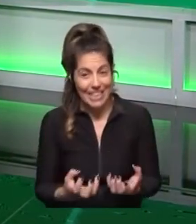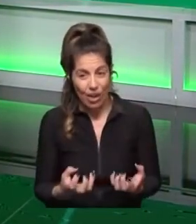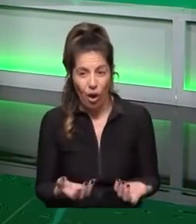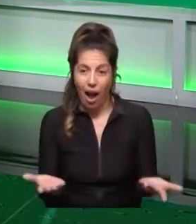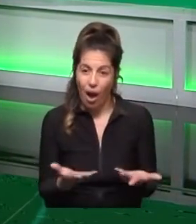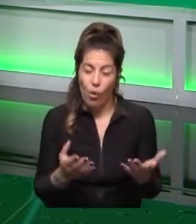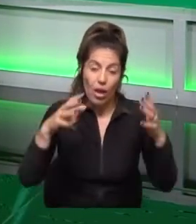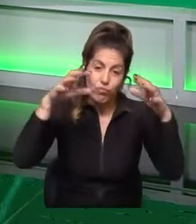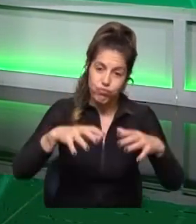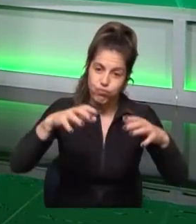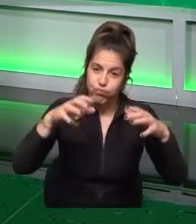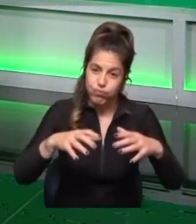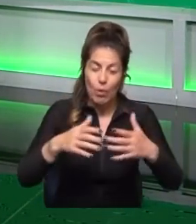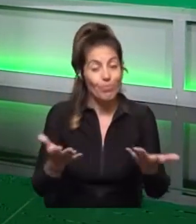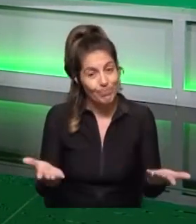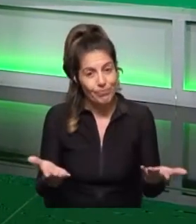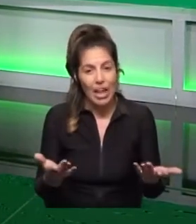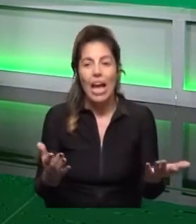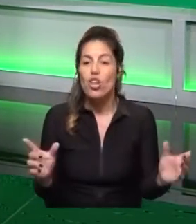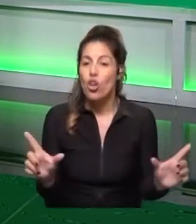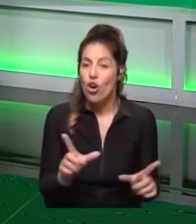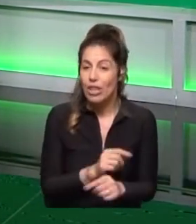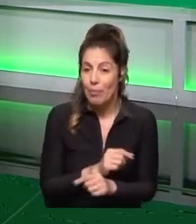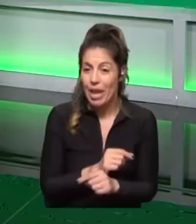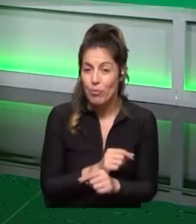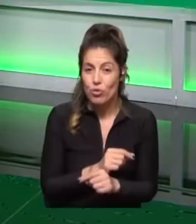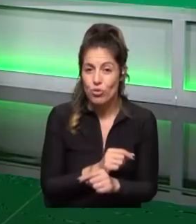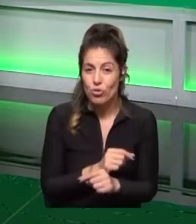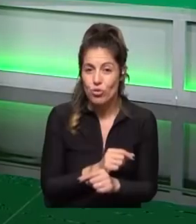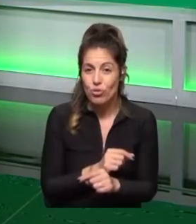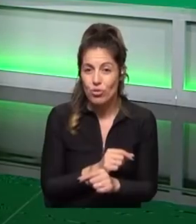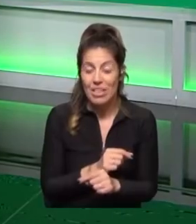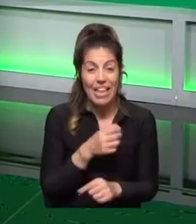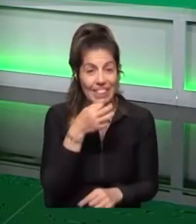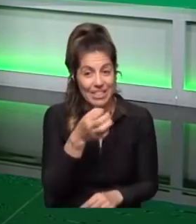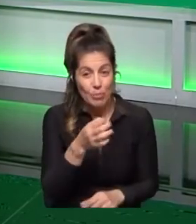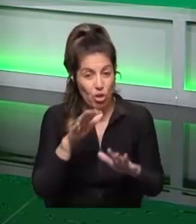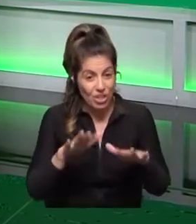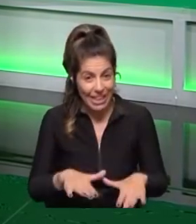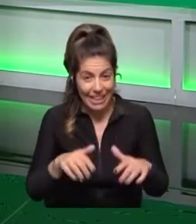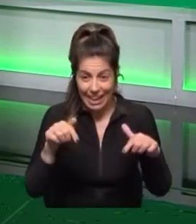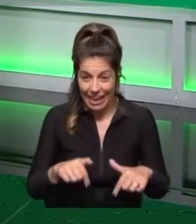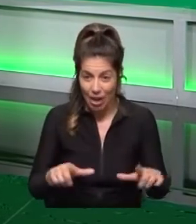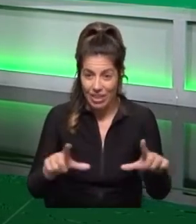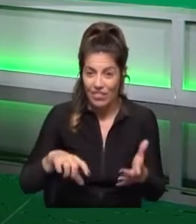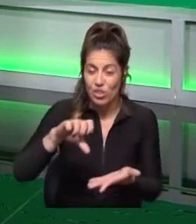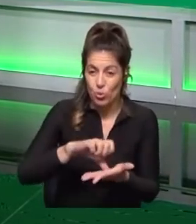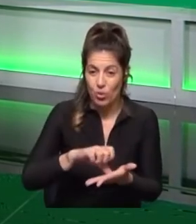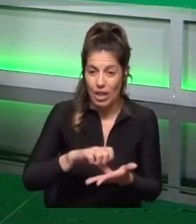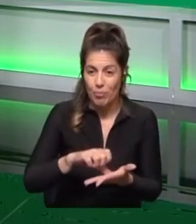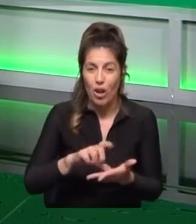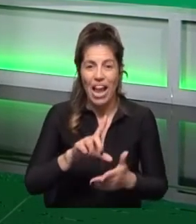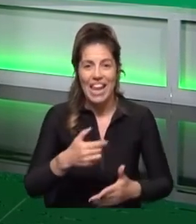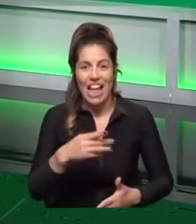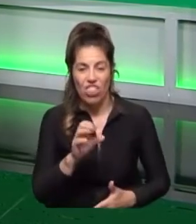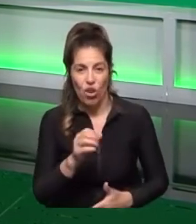abundancia nos vamos entonces les decimos que se queden en la pantalla de TV ciudad porque ya viene del